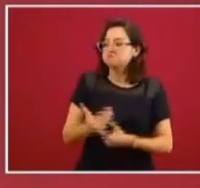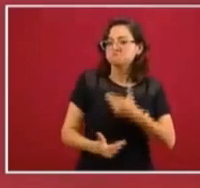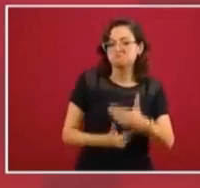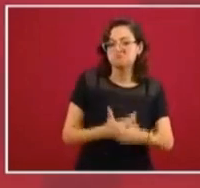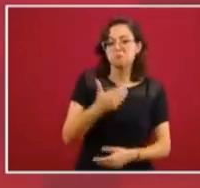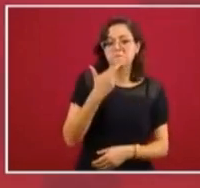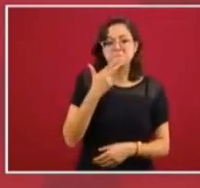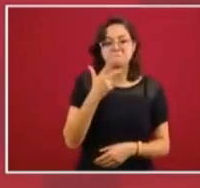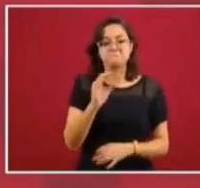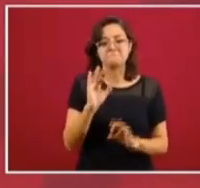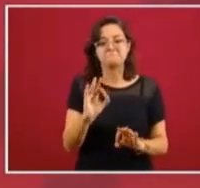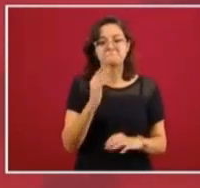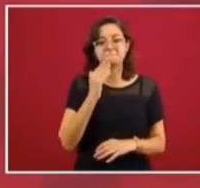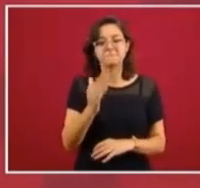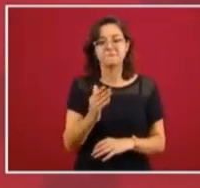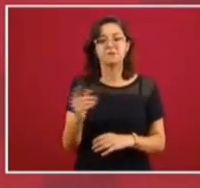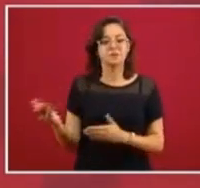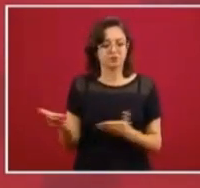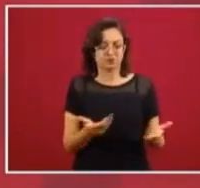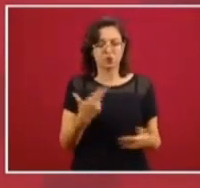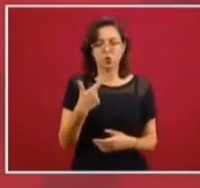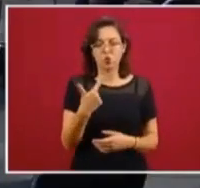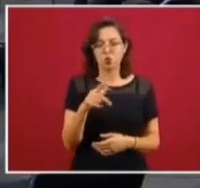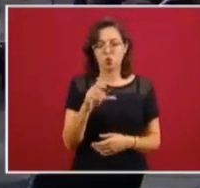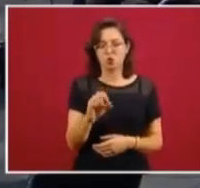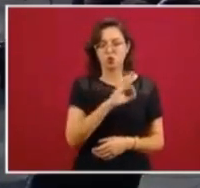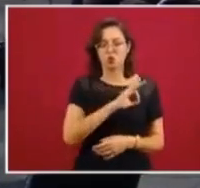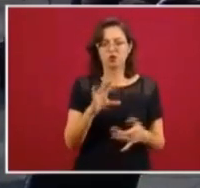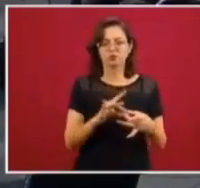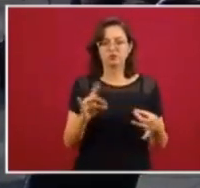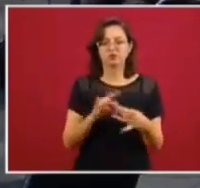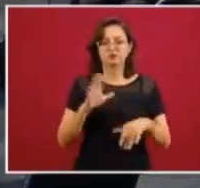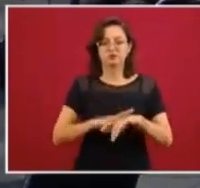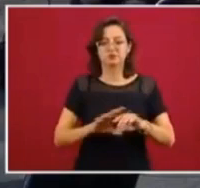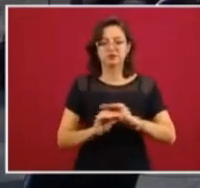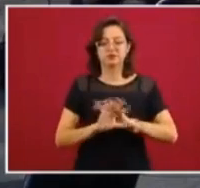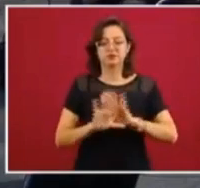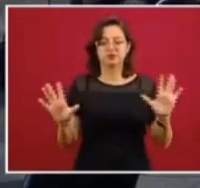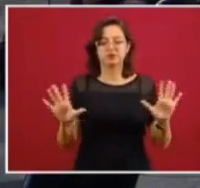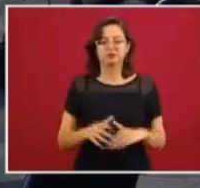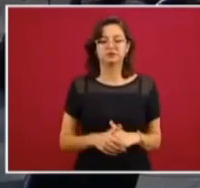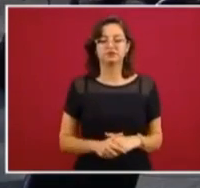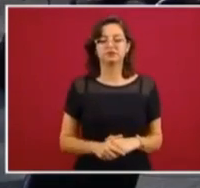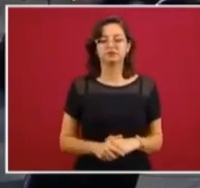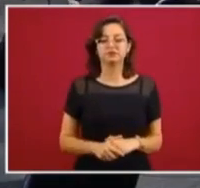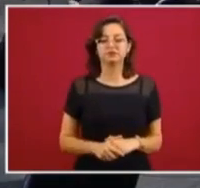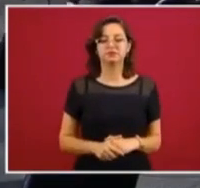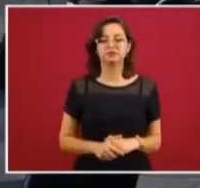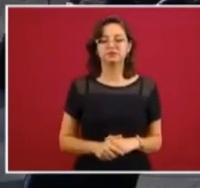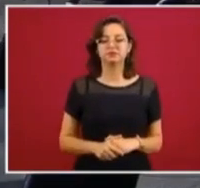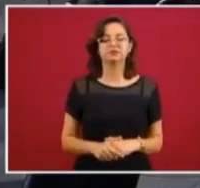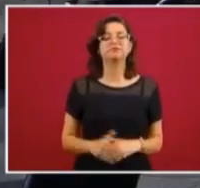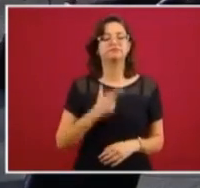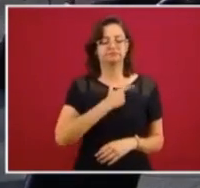respuesta. Pero, Hugo, ¿podrías explicar más sobre los filtros? Con mucho